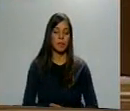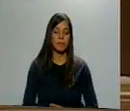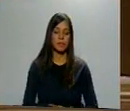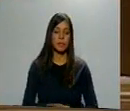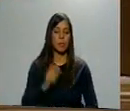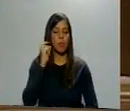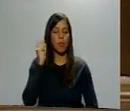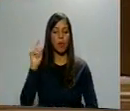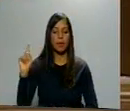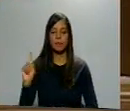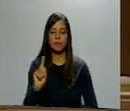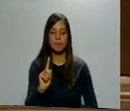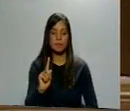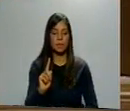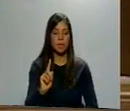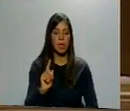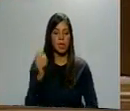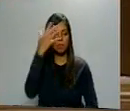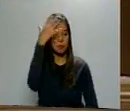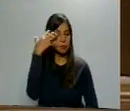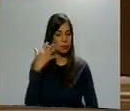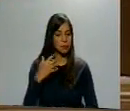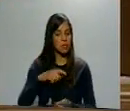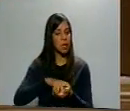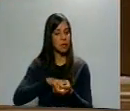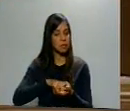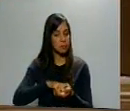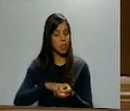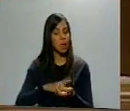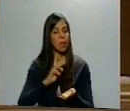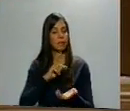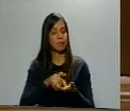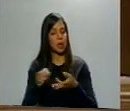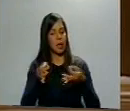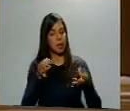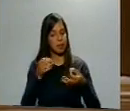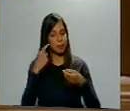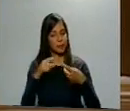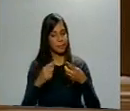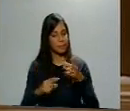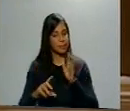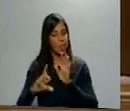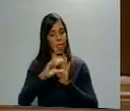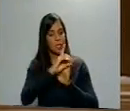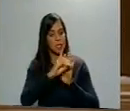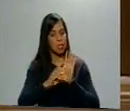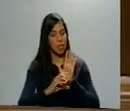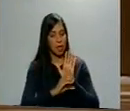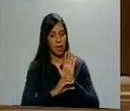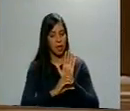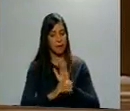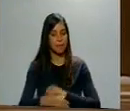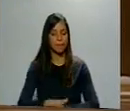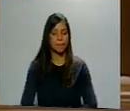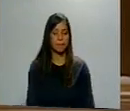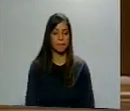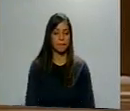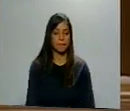Constitucional, a la constituyente Iris Varela, para que resalte los aspectos más importantes de este decreto.